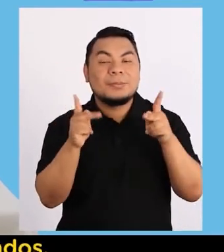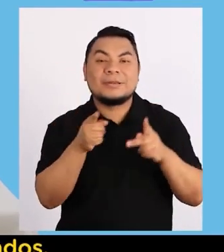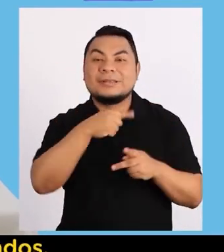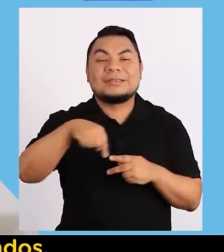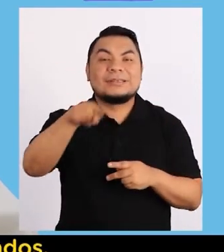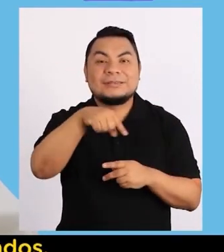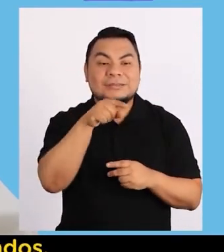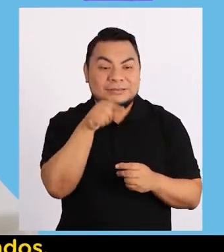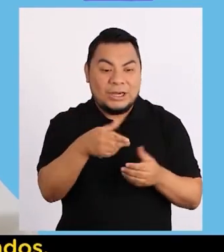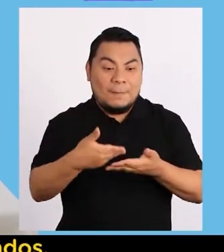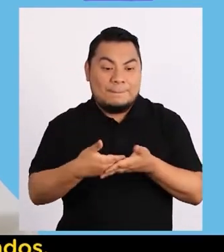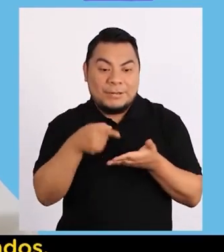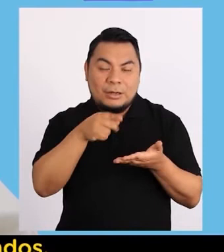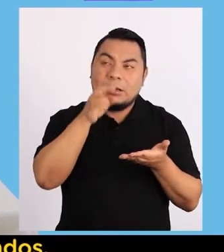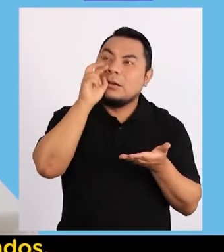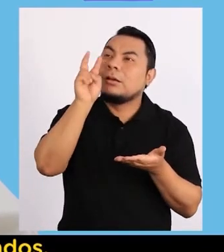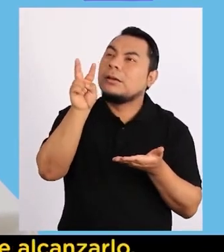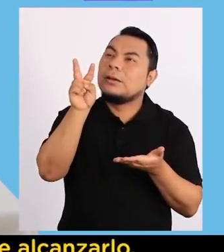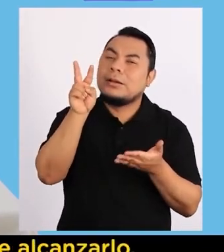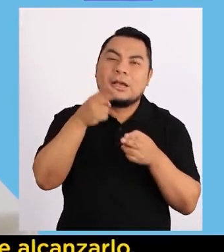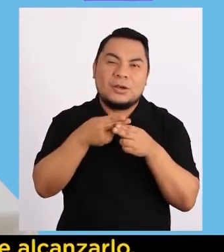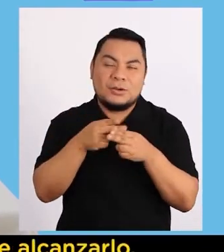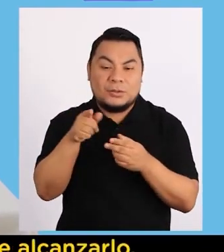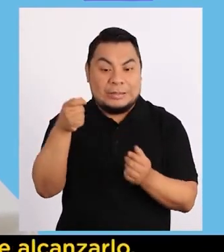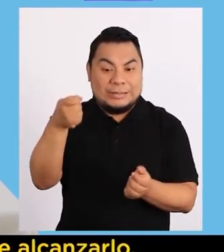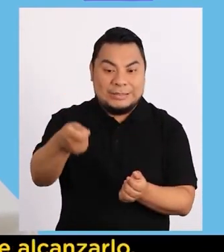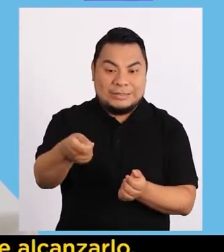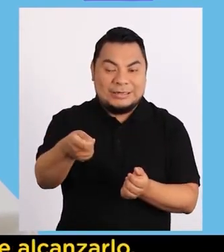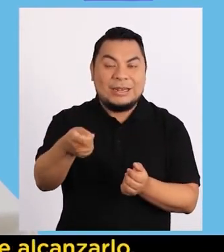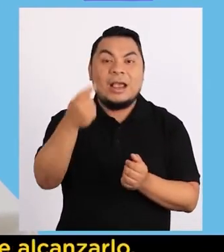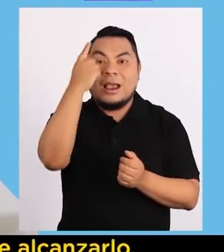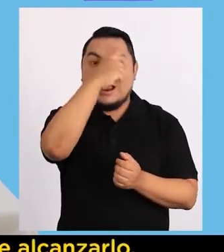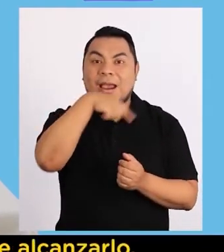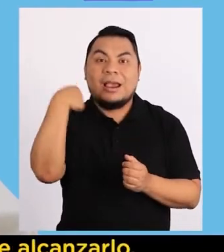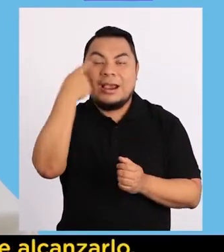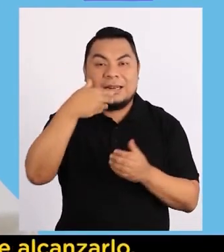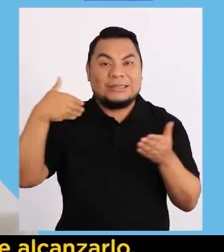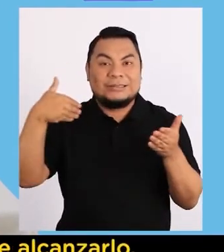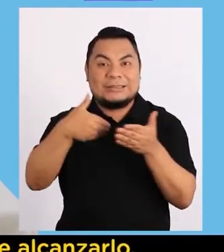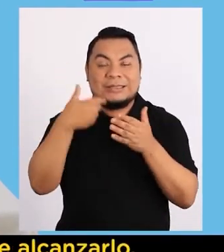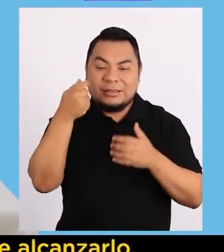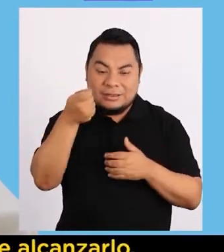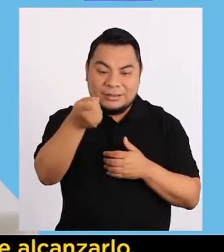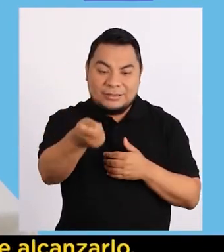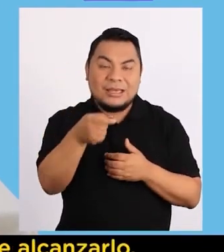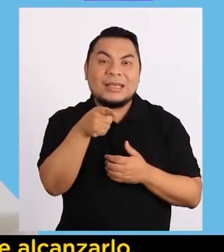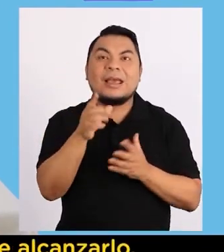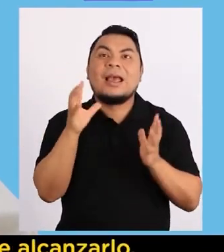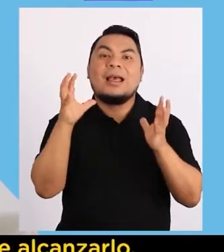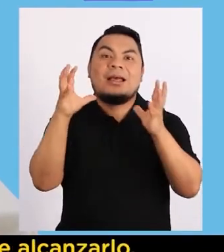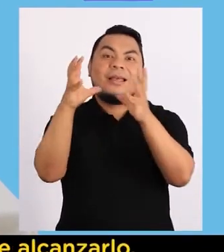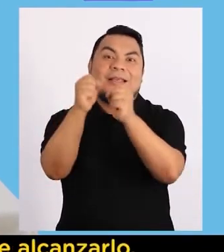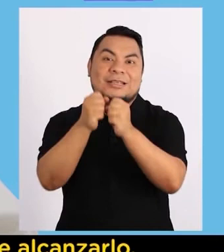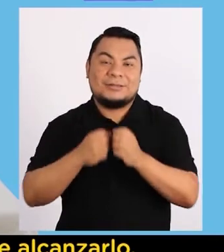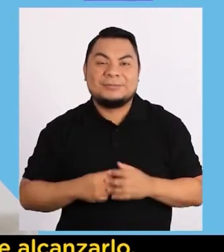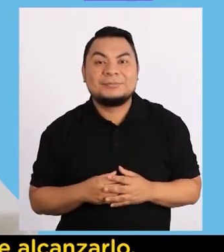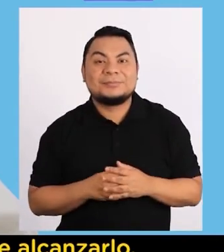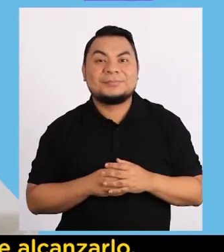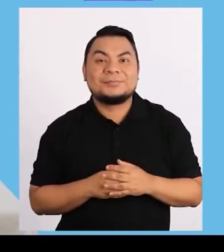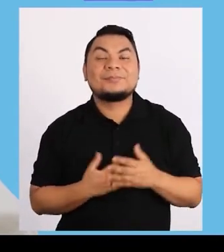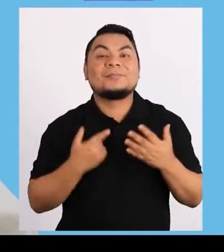Permitan que lo observe unos segundos. Pónganlo cerca de su rostro para que intente